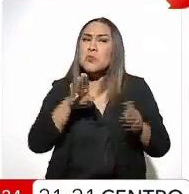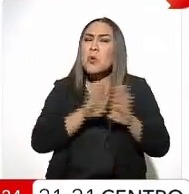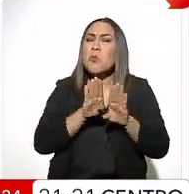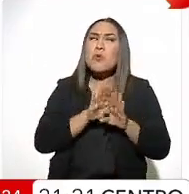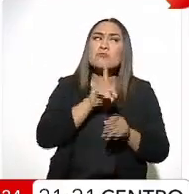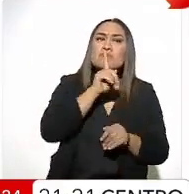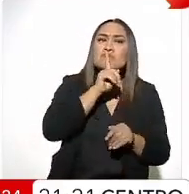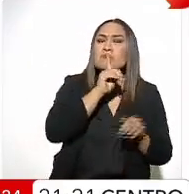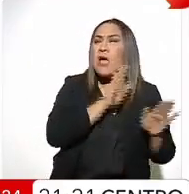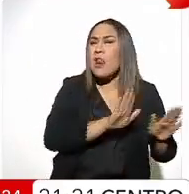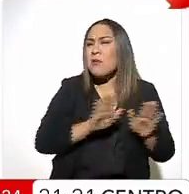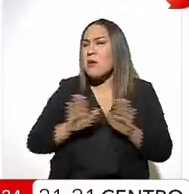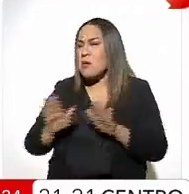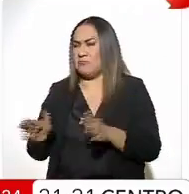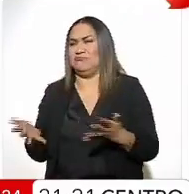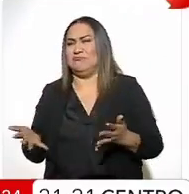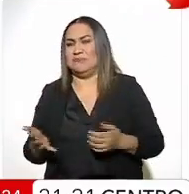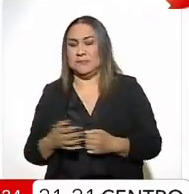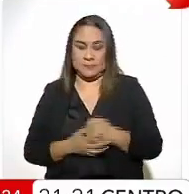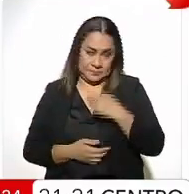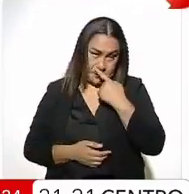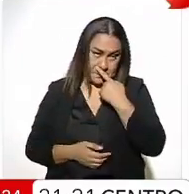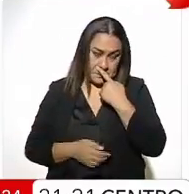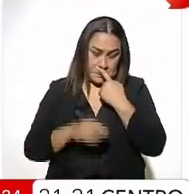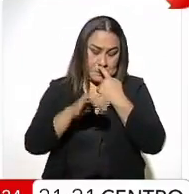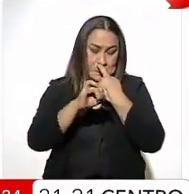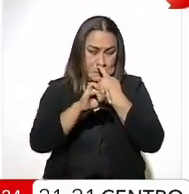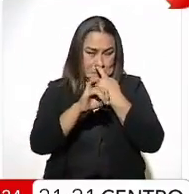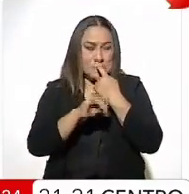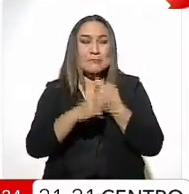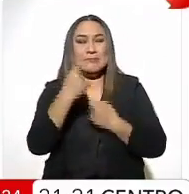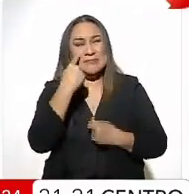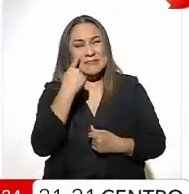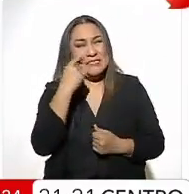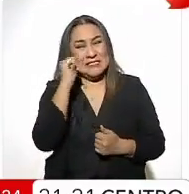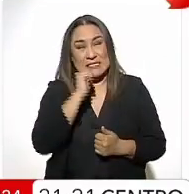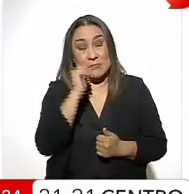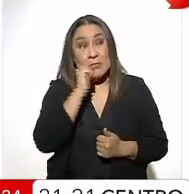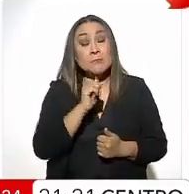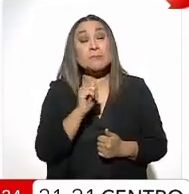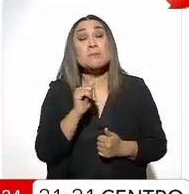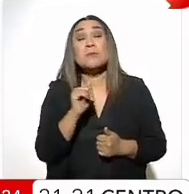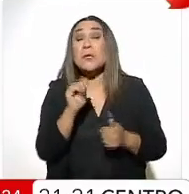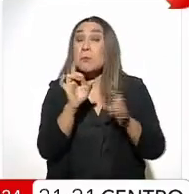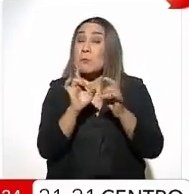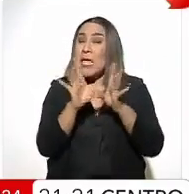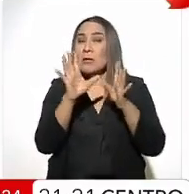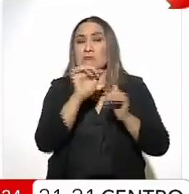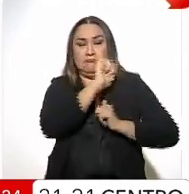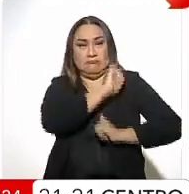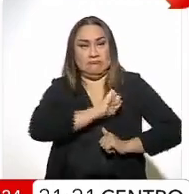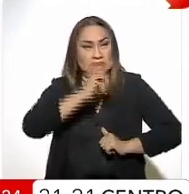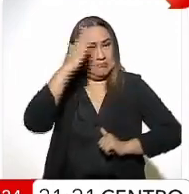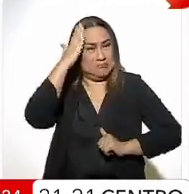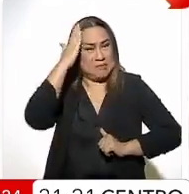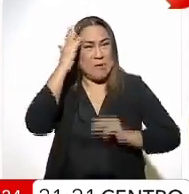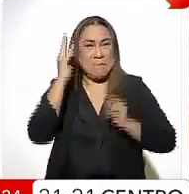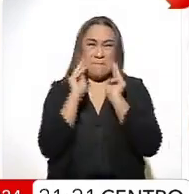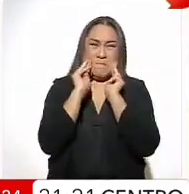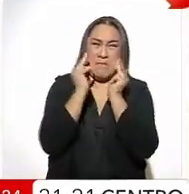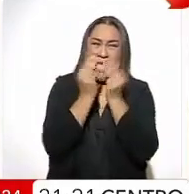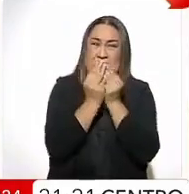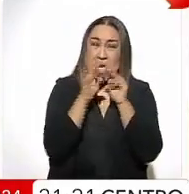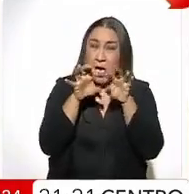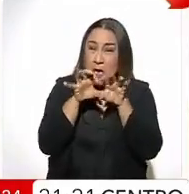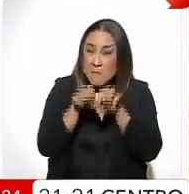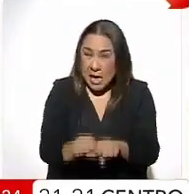hasta ahora? Sí, normalmente cuando se captura un líder de un cártel en México, en